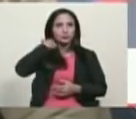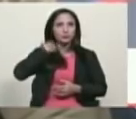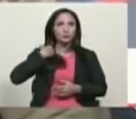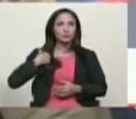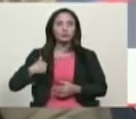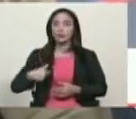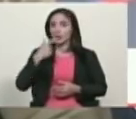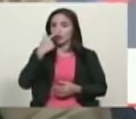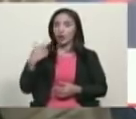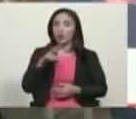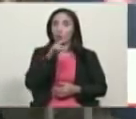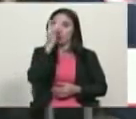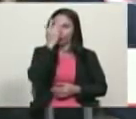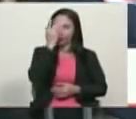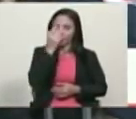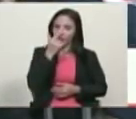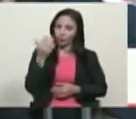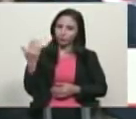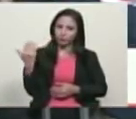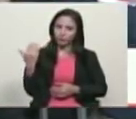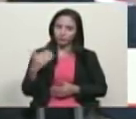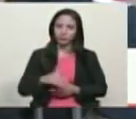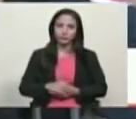dos días, el 2 de febrero,